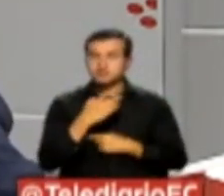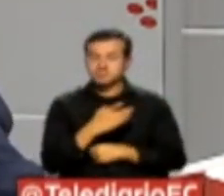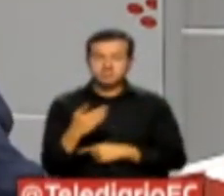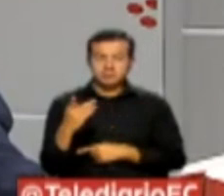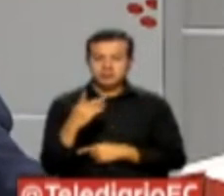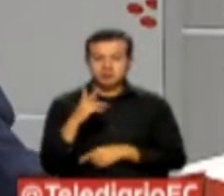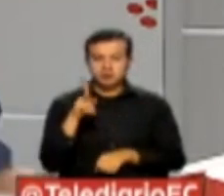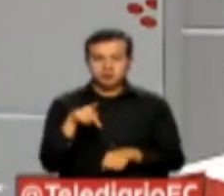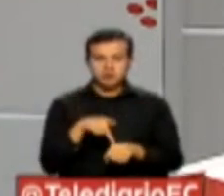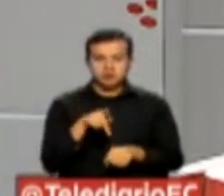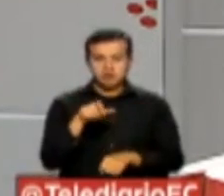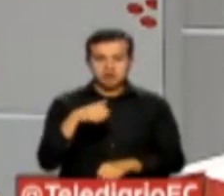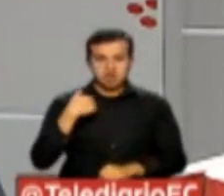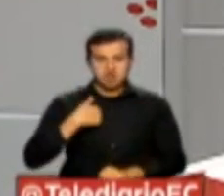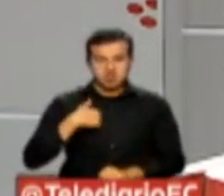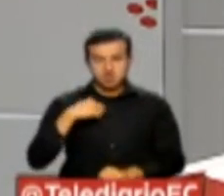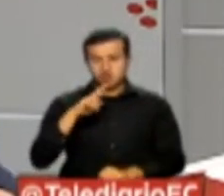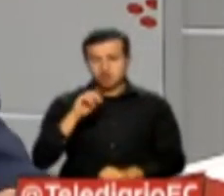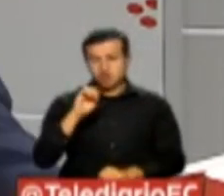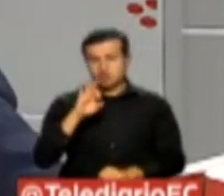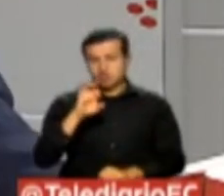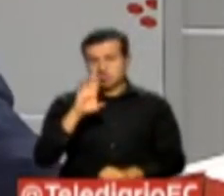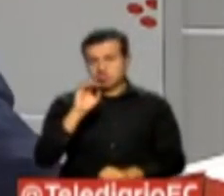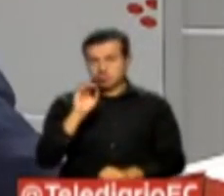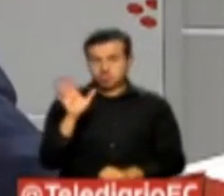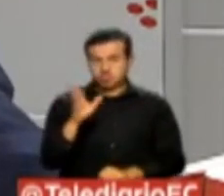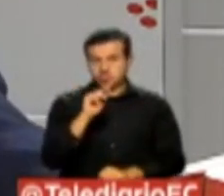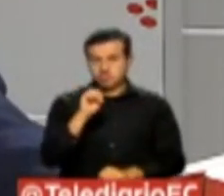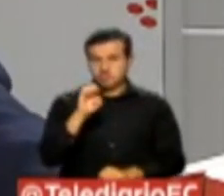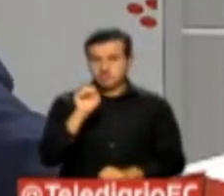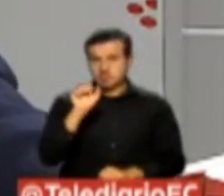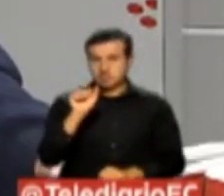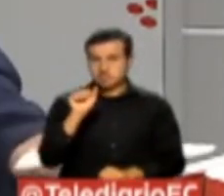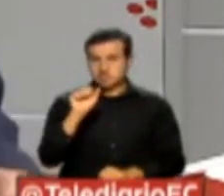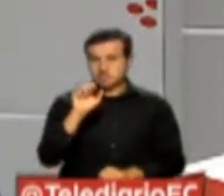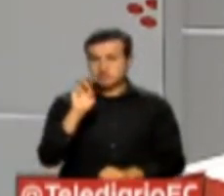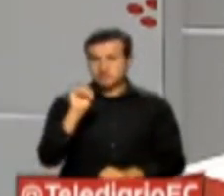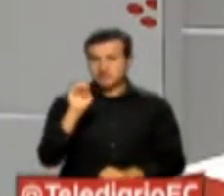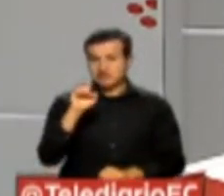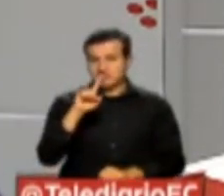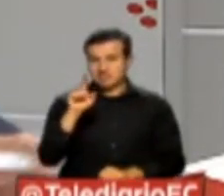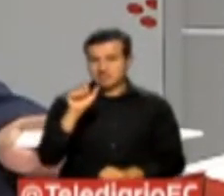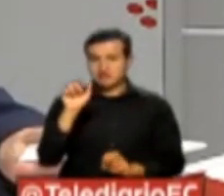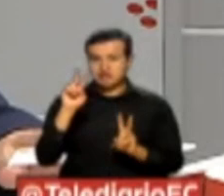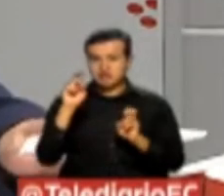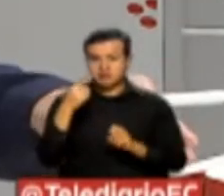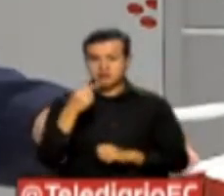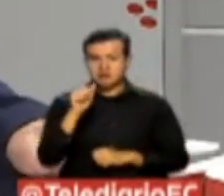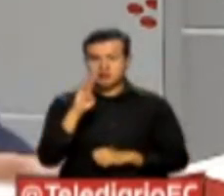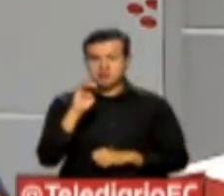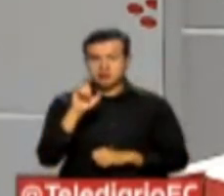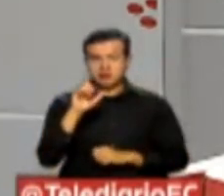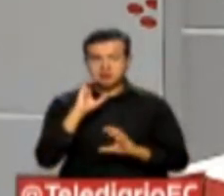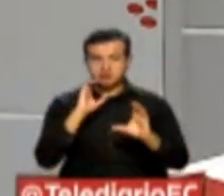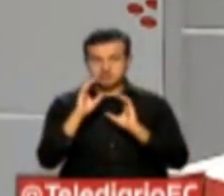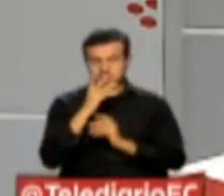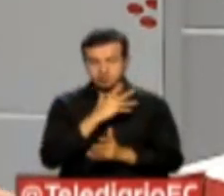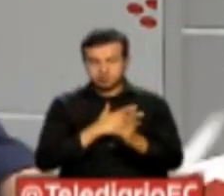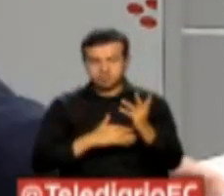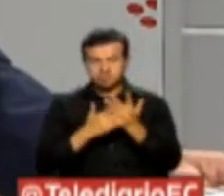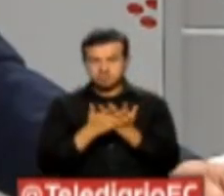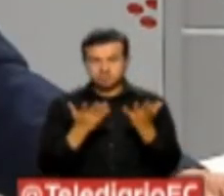el perito argentino Roberto Mesa acerca del caso Gabela, que este día